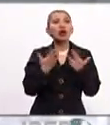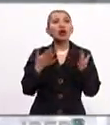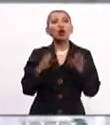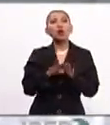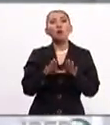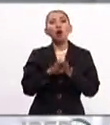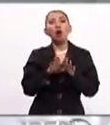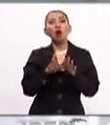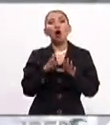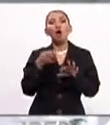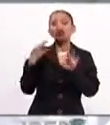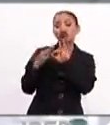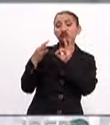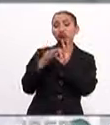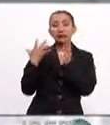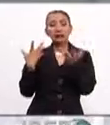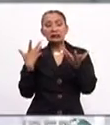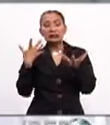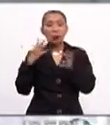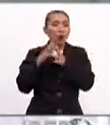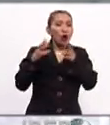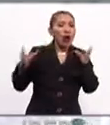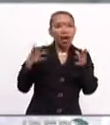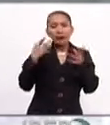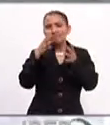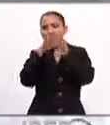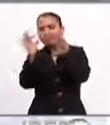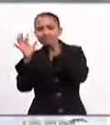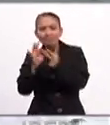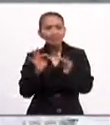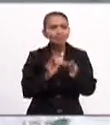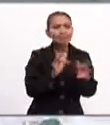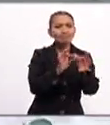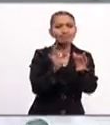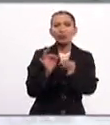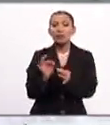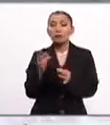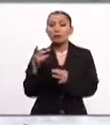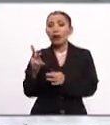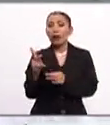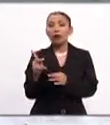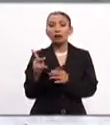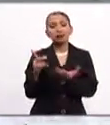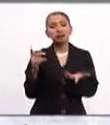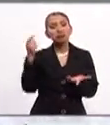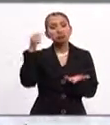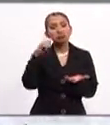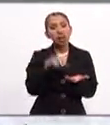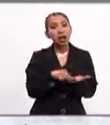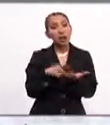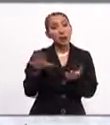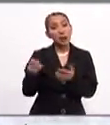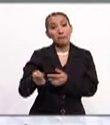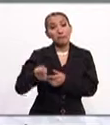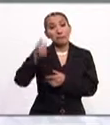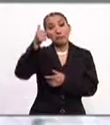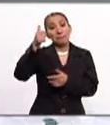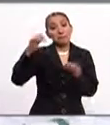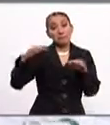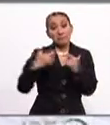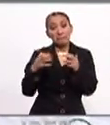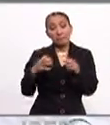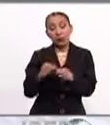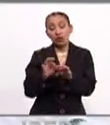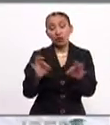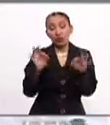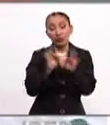de muchas concreciones, fueron como grandes planteamientos. Sin embargo, creo que por ser la primera vez